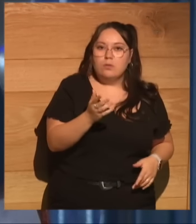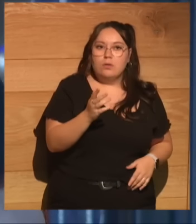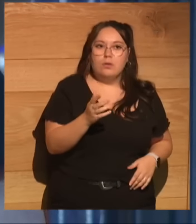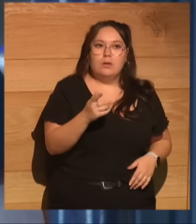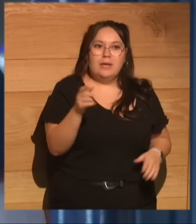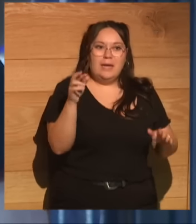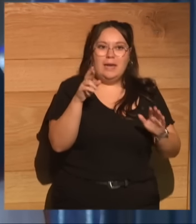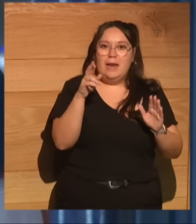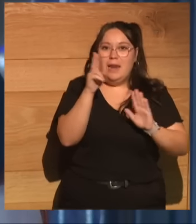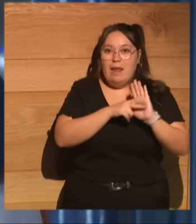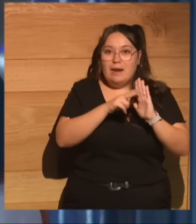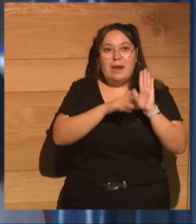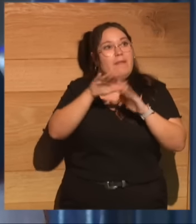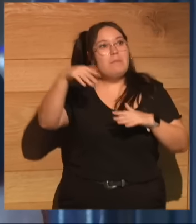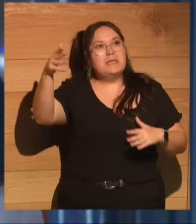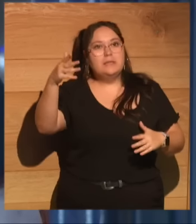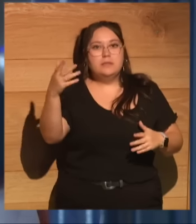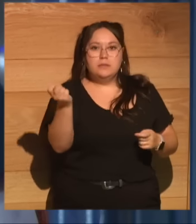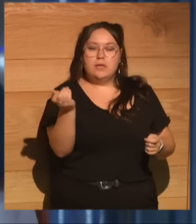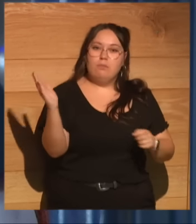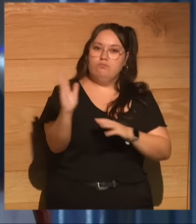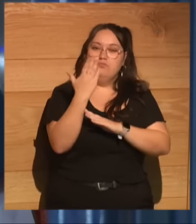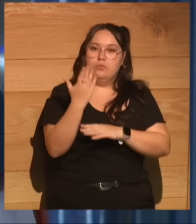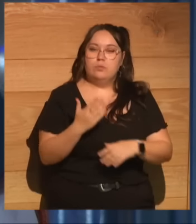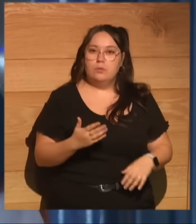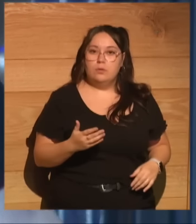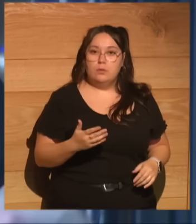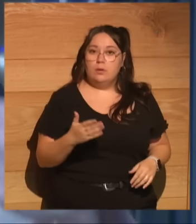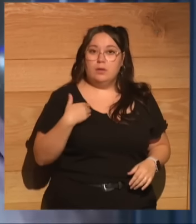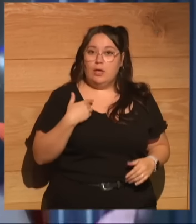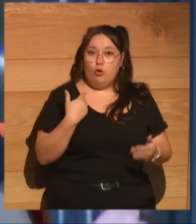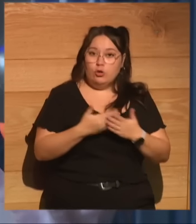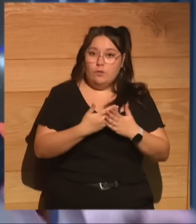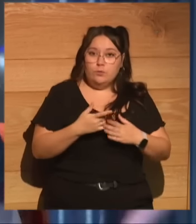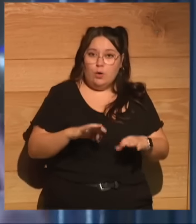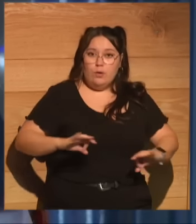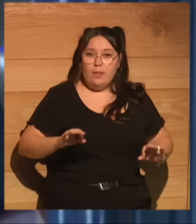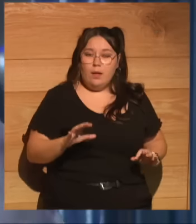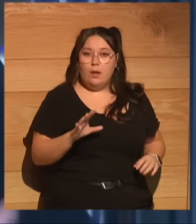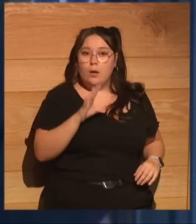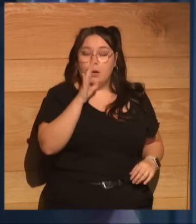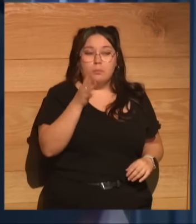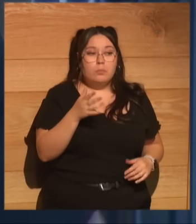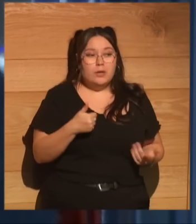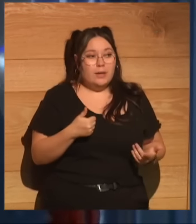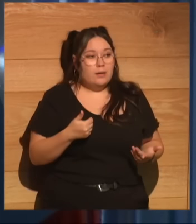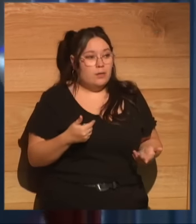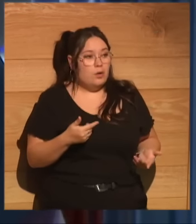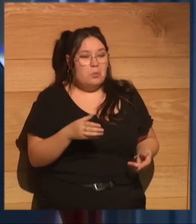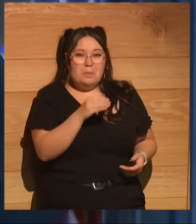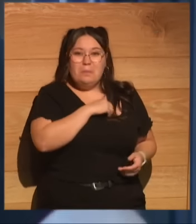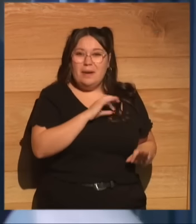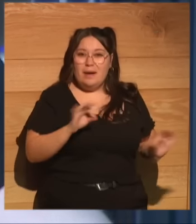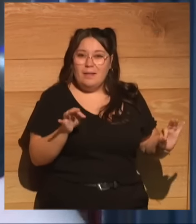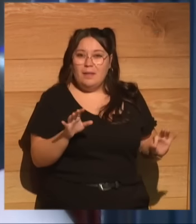las reglas del más allá. Que no se justificaban con nada, porque hay una cosa, ni se compadecían con nada en